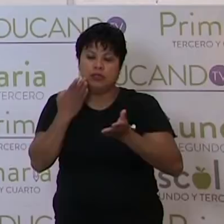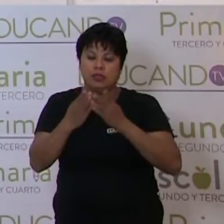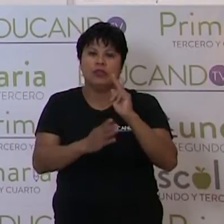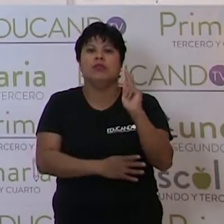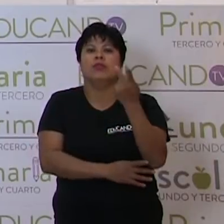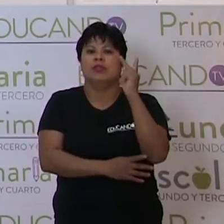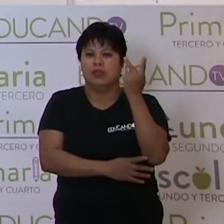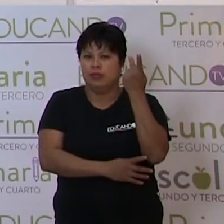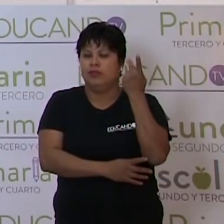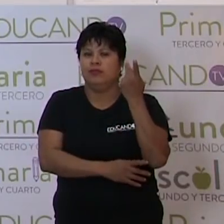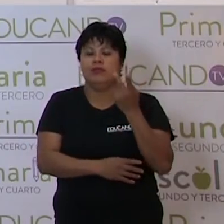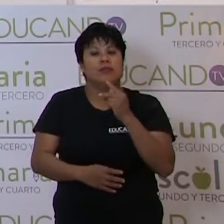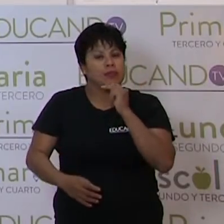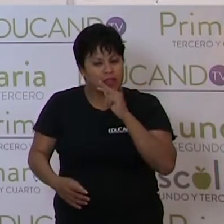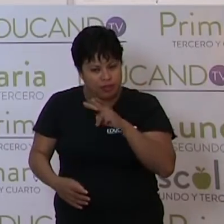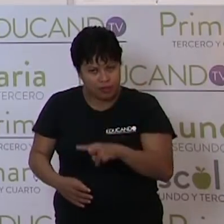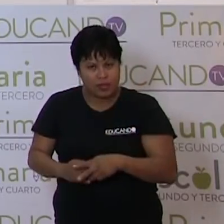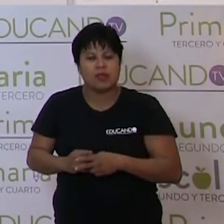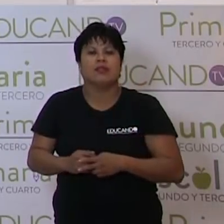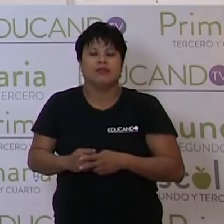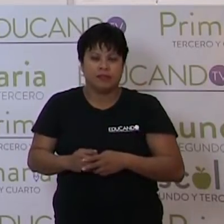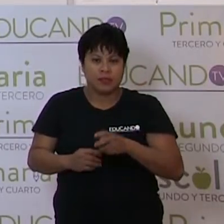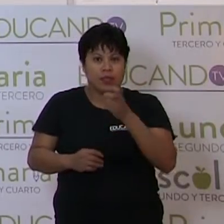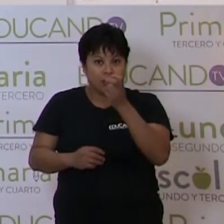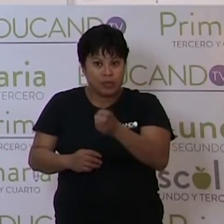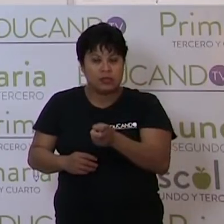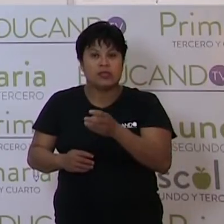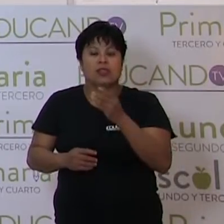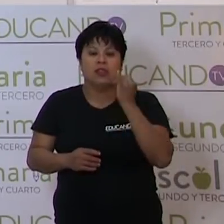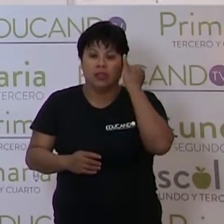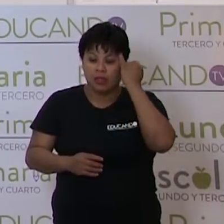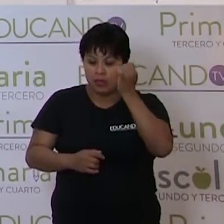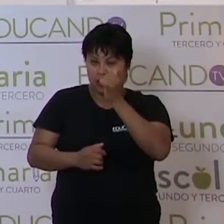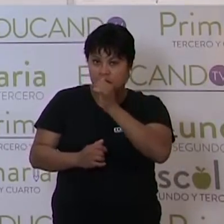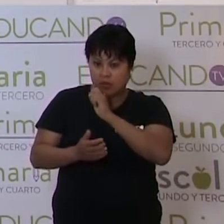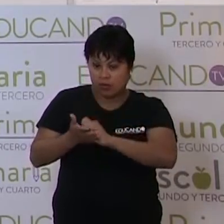preparatoria. También este autor